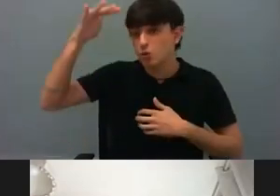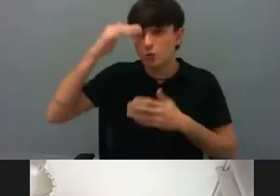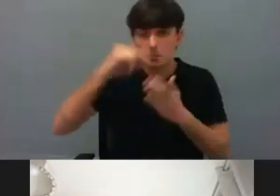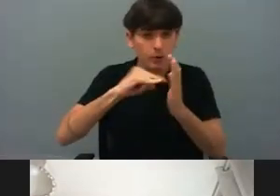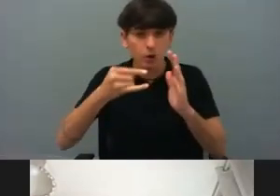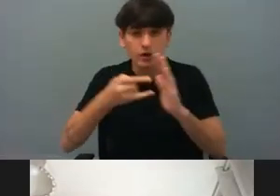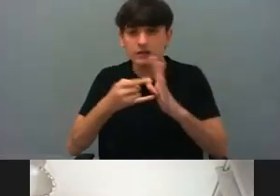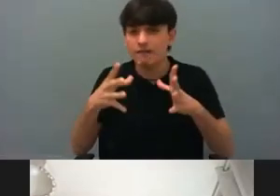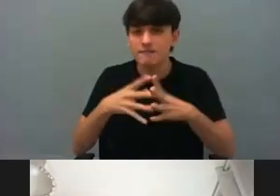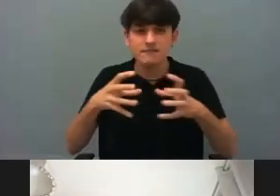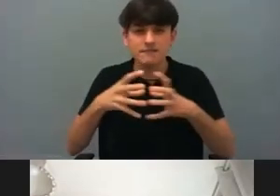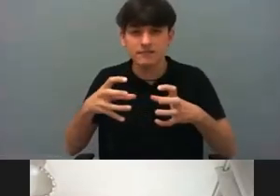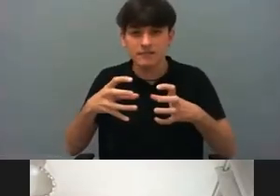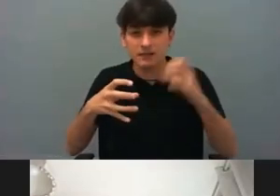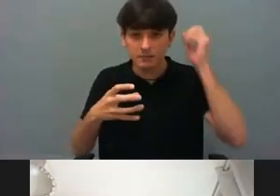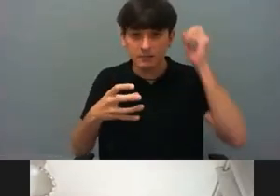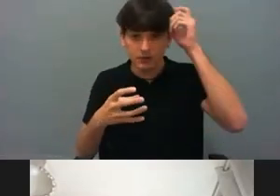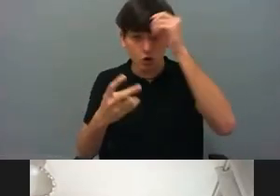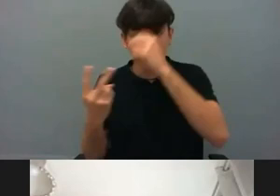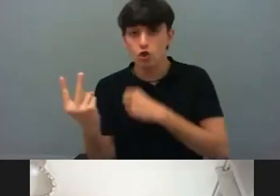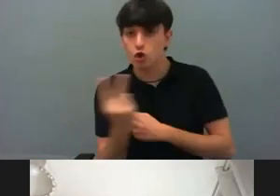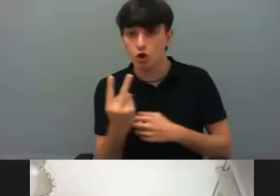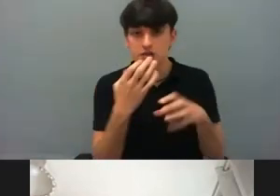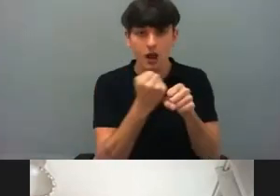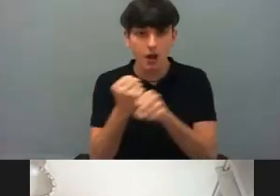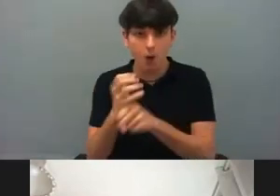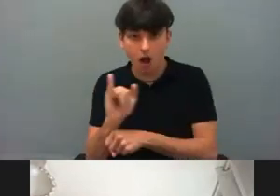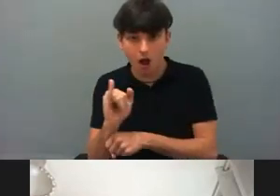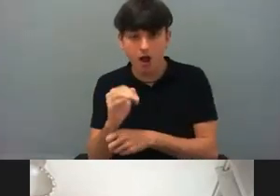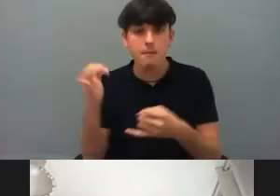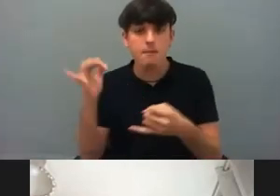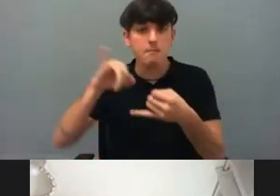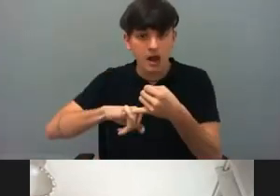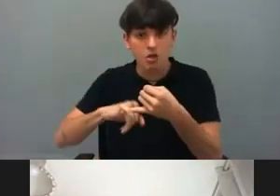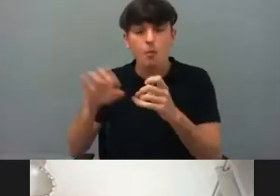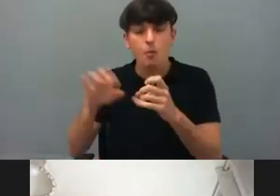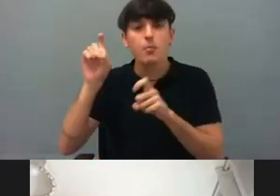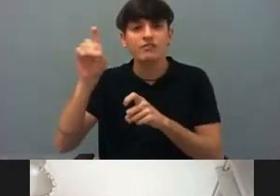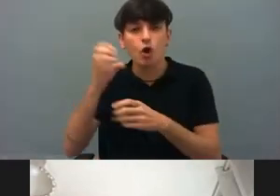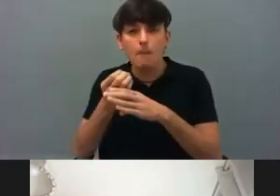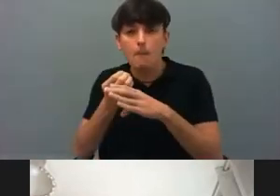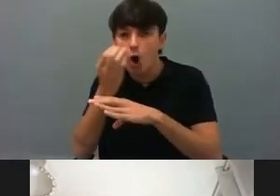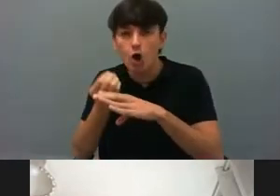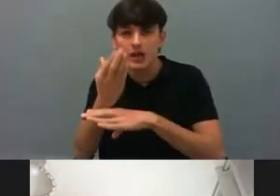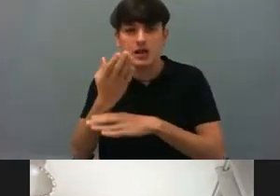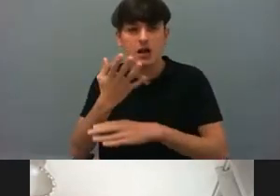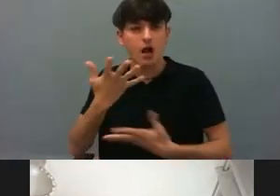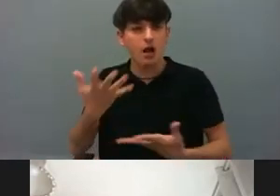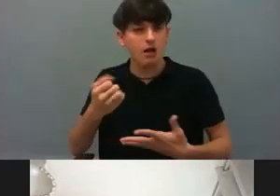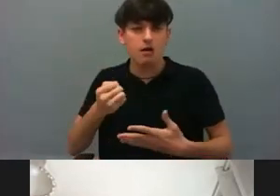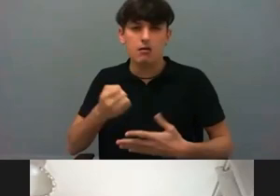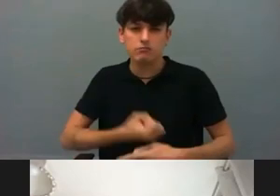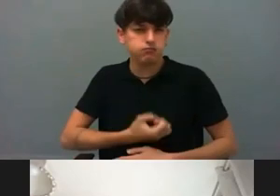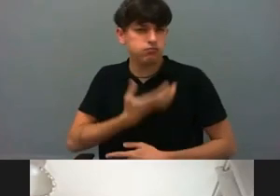proyectos. Los dos con trabajo. Mi marido, profesor de botánica, pasión que mantuvo toda su vida, y